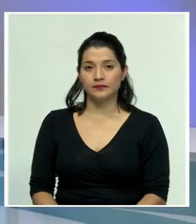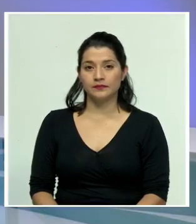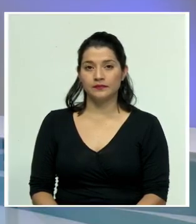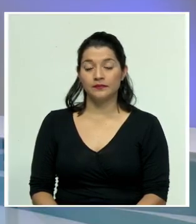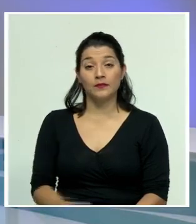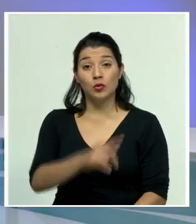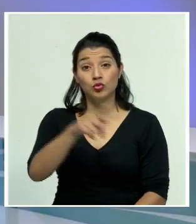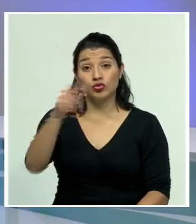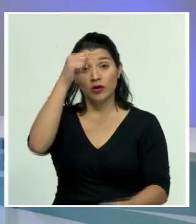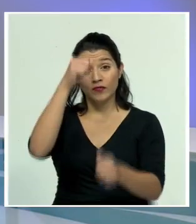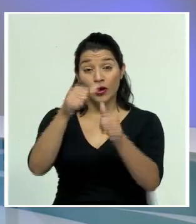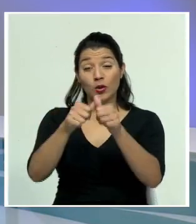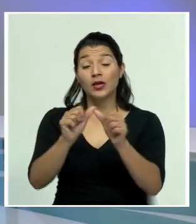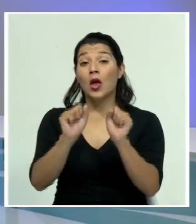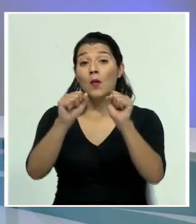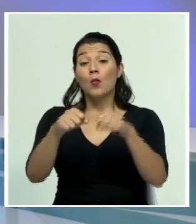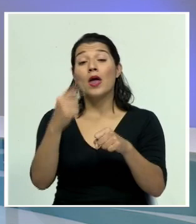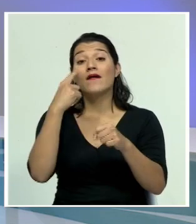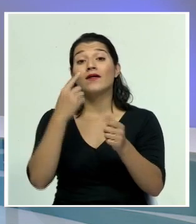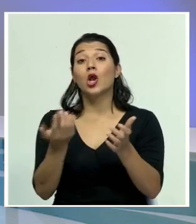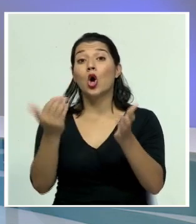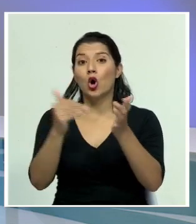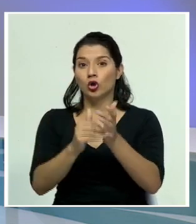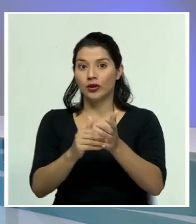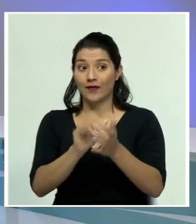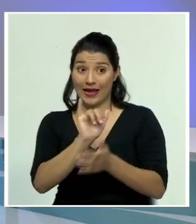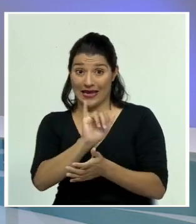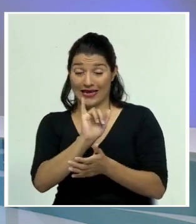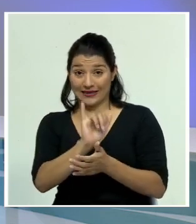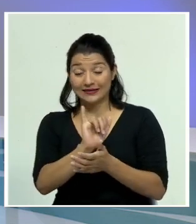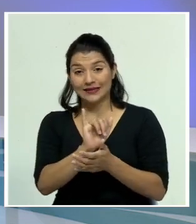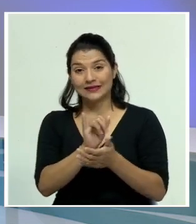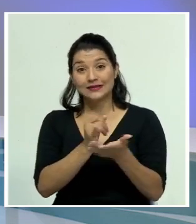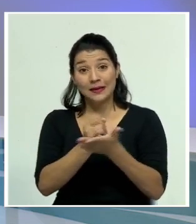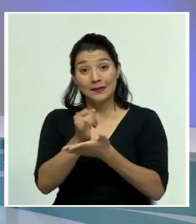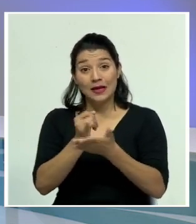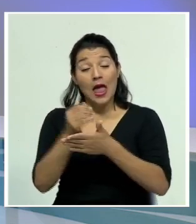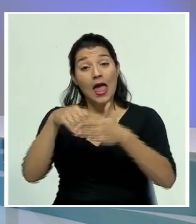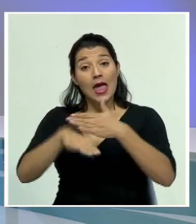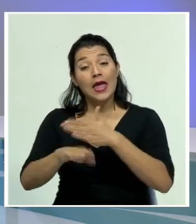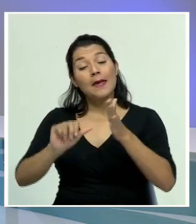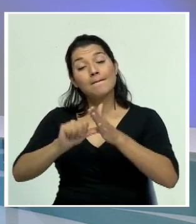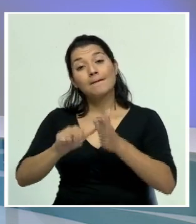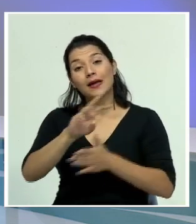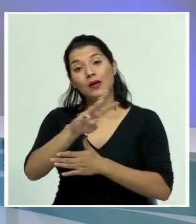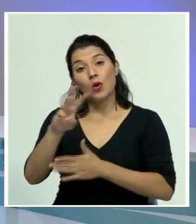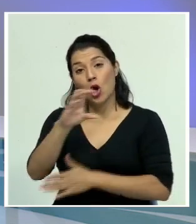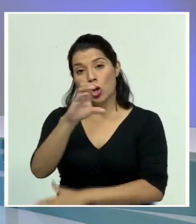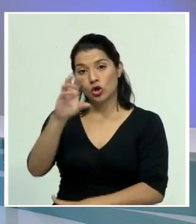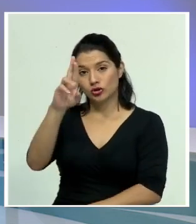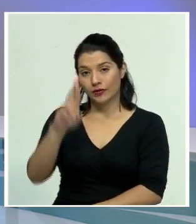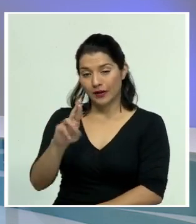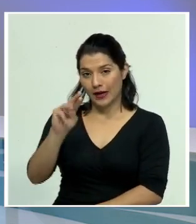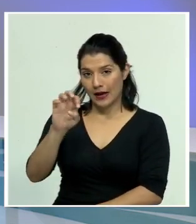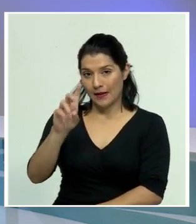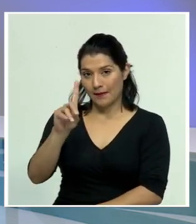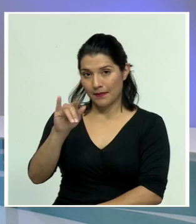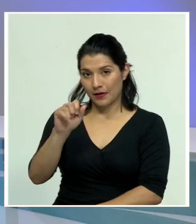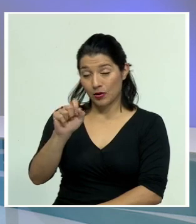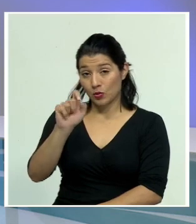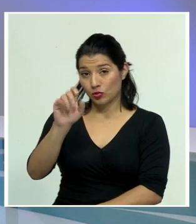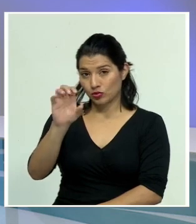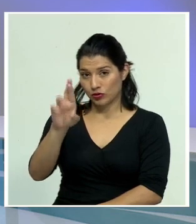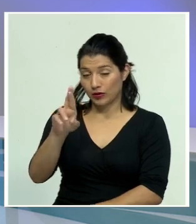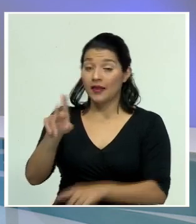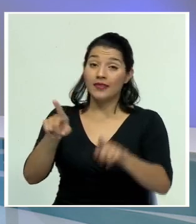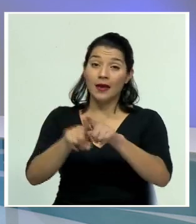Le recordamos que puede ver nuevamente estas entregas en nuestra página web costarricamedios.cr y por supuesto también